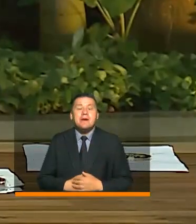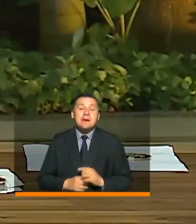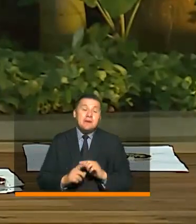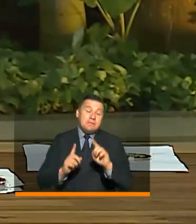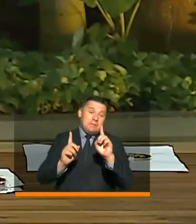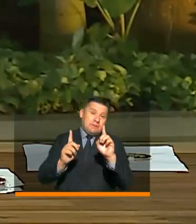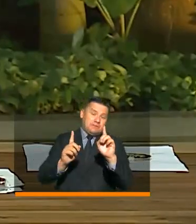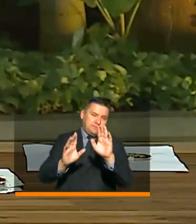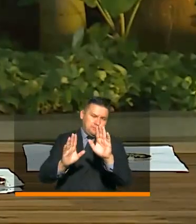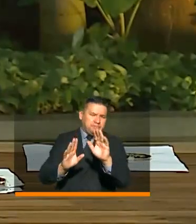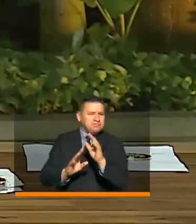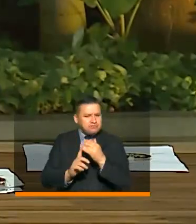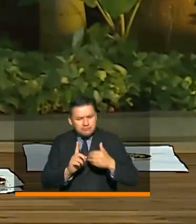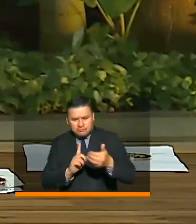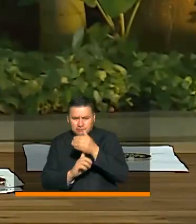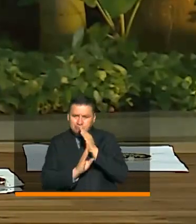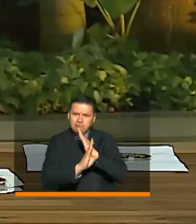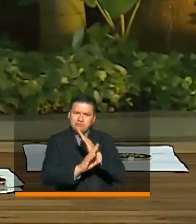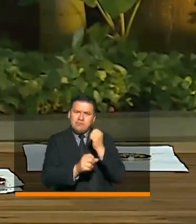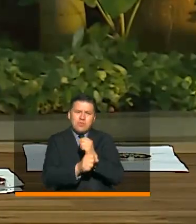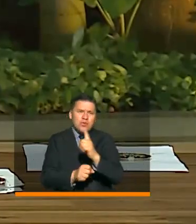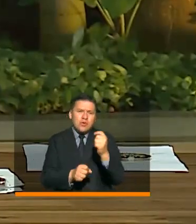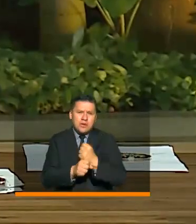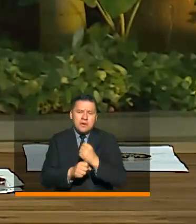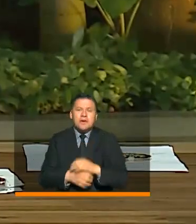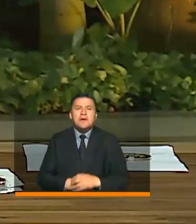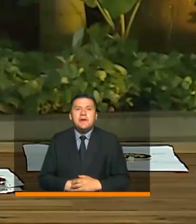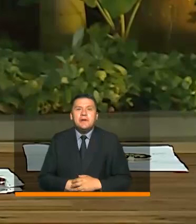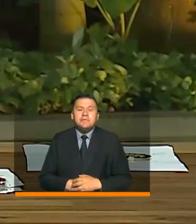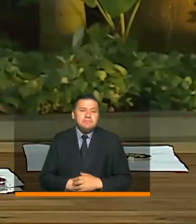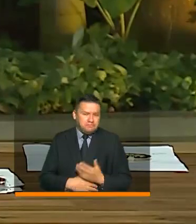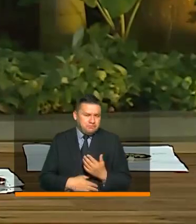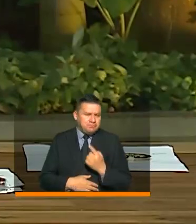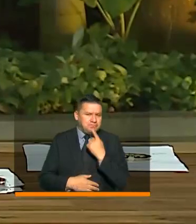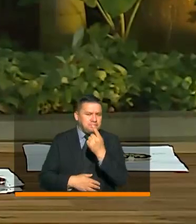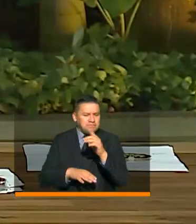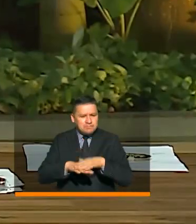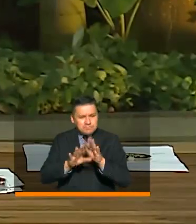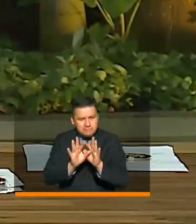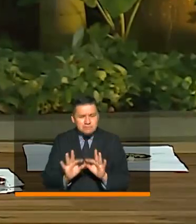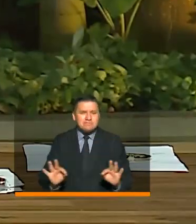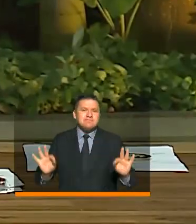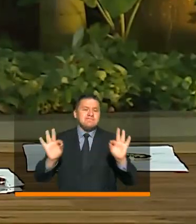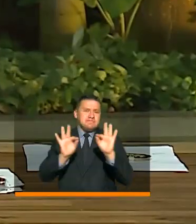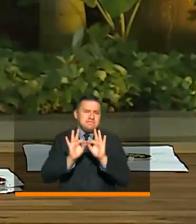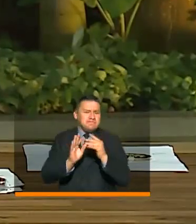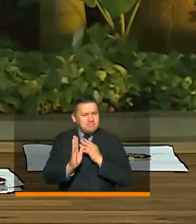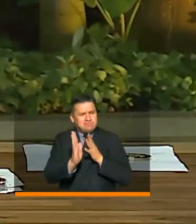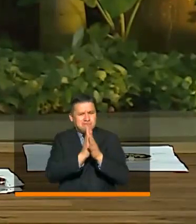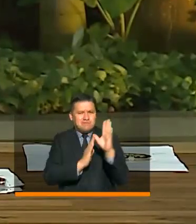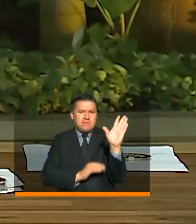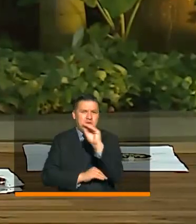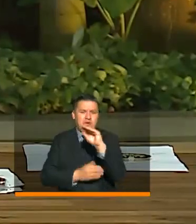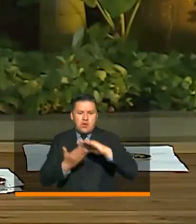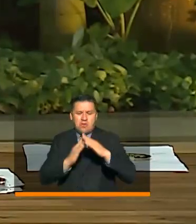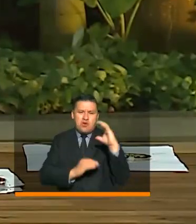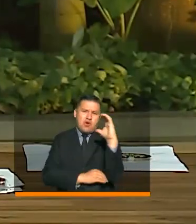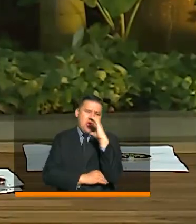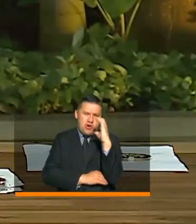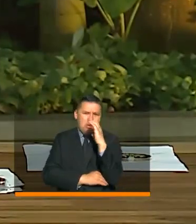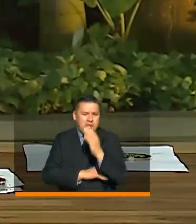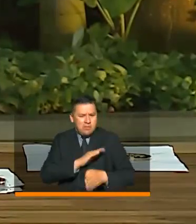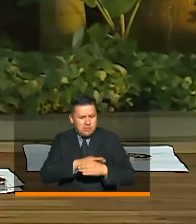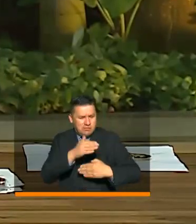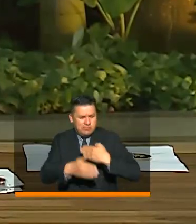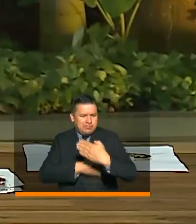pero sobre todo para proteger a los trabajadores. Y así también es importante que le contemos hoy al pueblo colombiano que